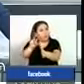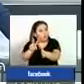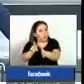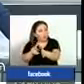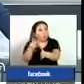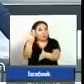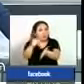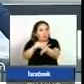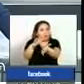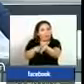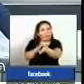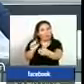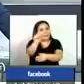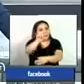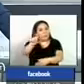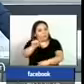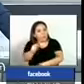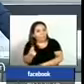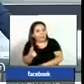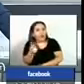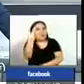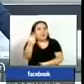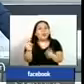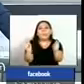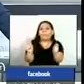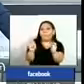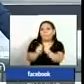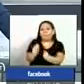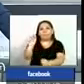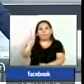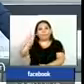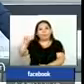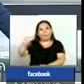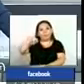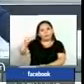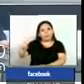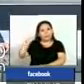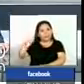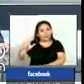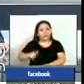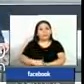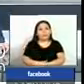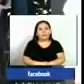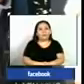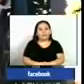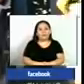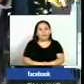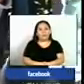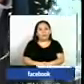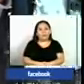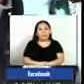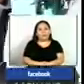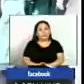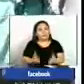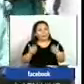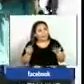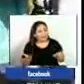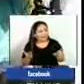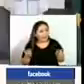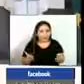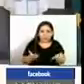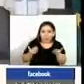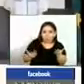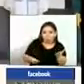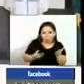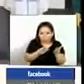prevista para la otra semana, para ser específicos, para el día 21 de julio. A pesar que no se tiene